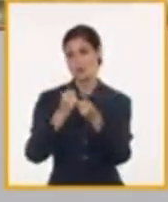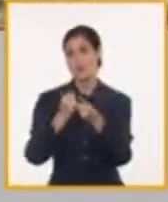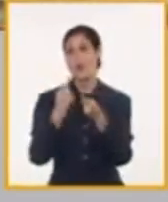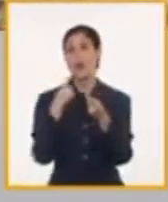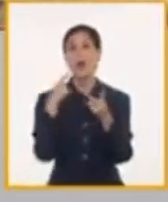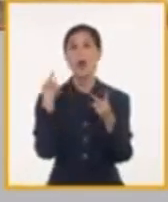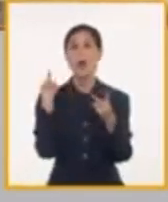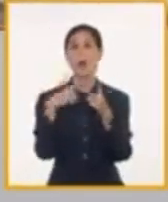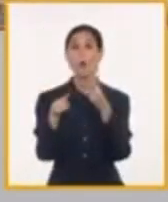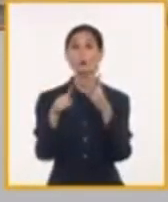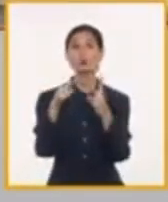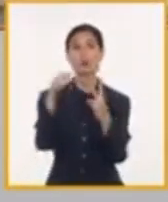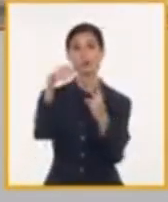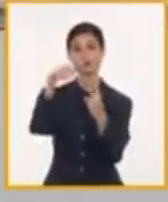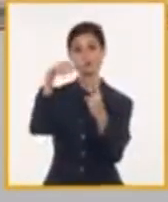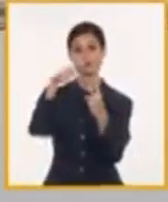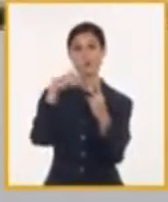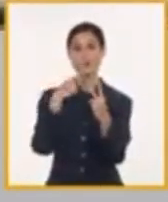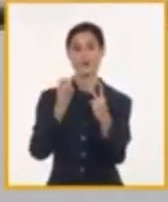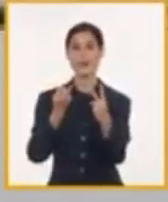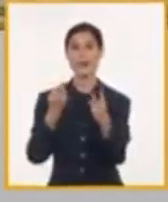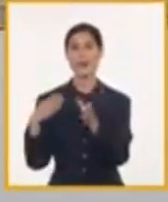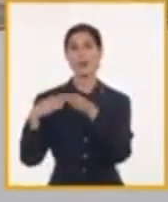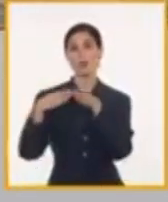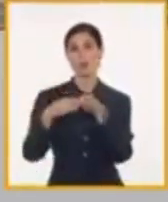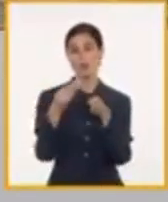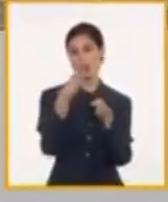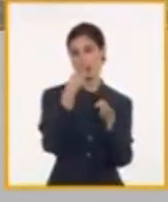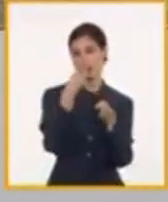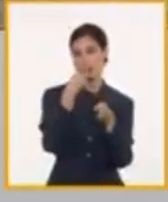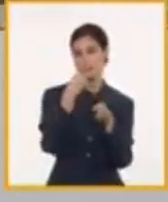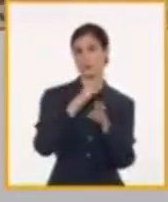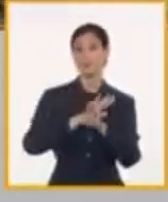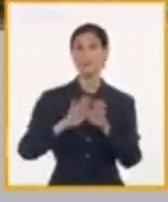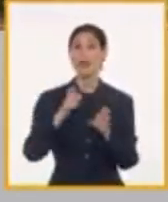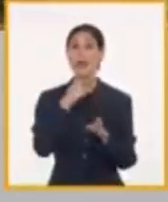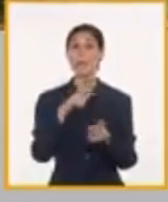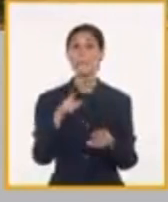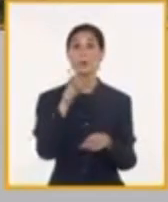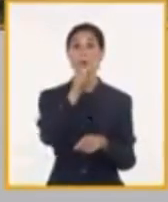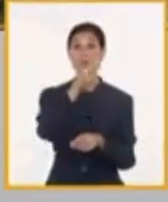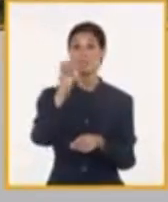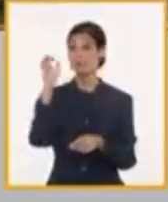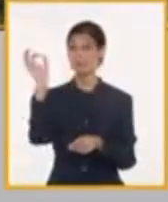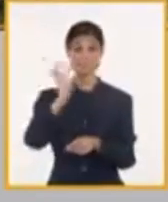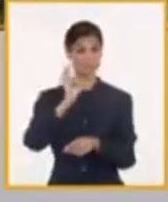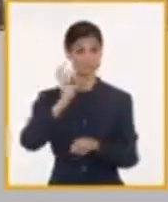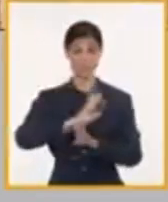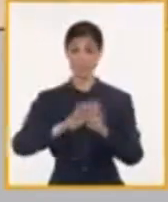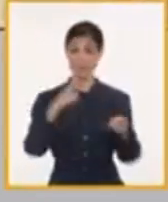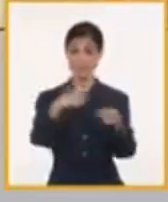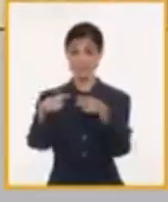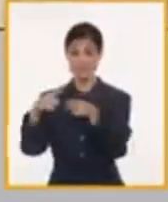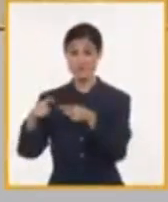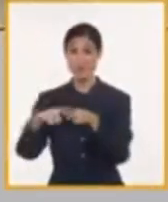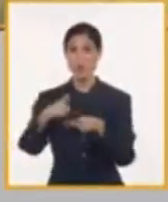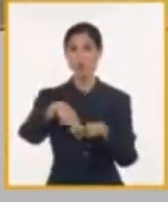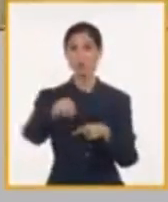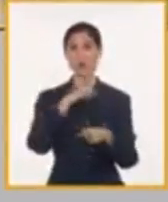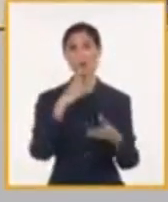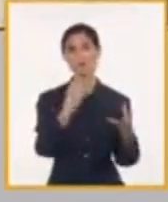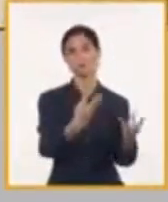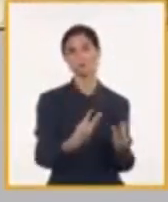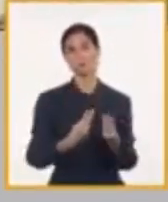que importar el alimento. El 100% de las materias primas que se utilizan para la producción de alimentos, porque el alimento no se trae